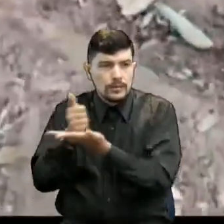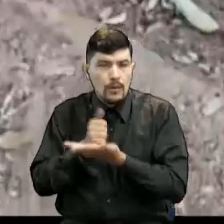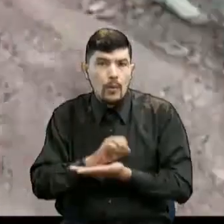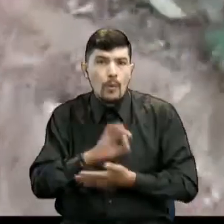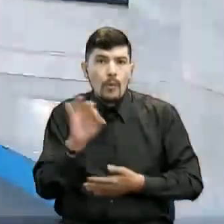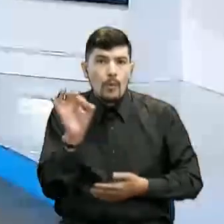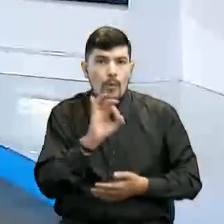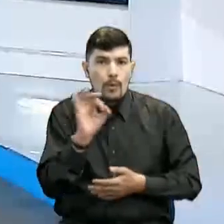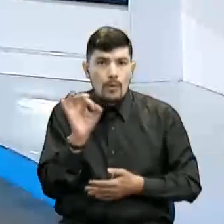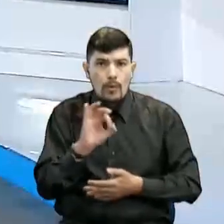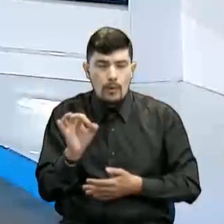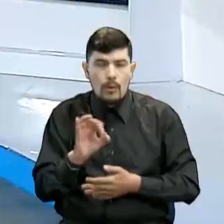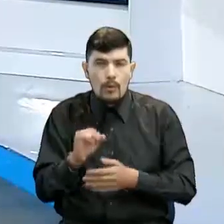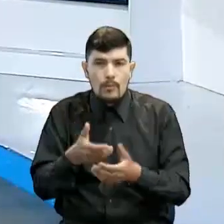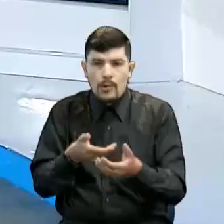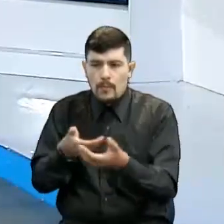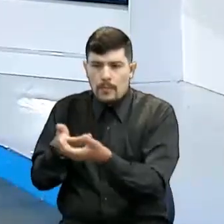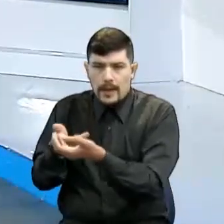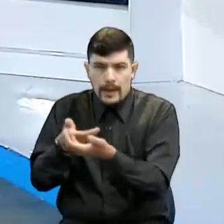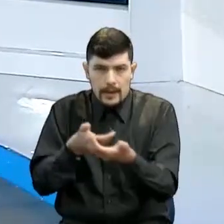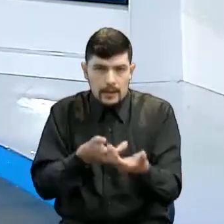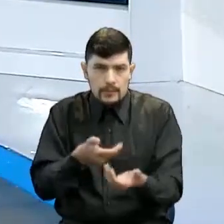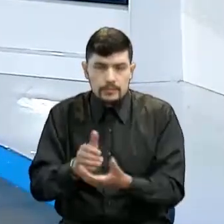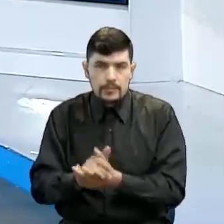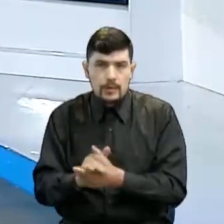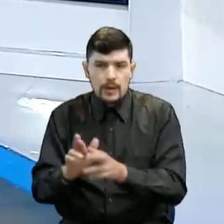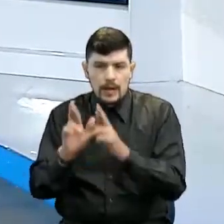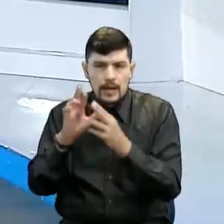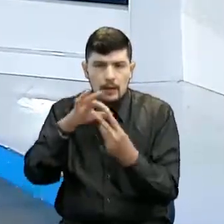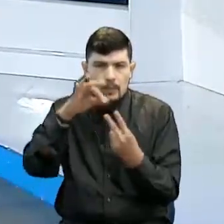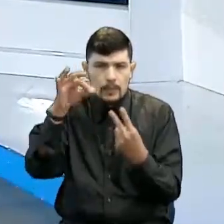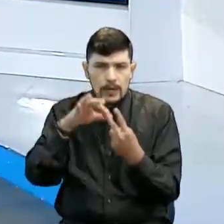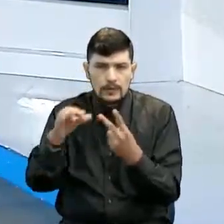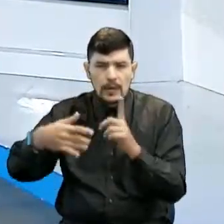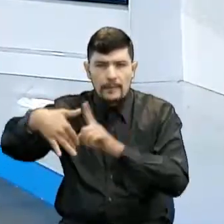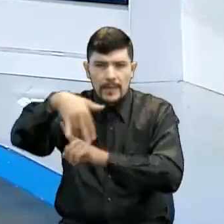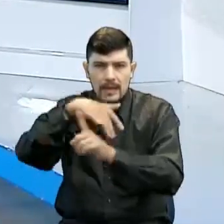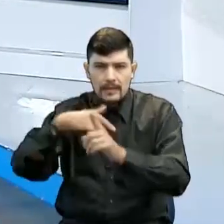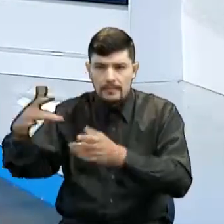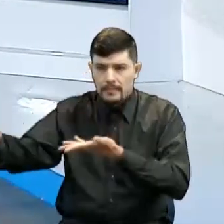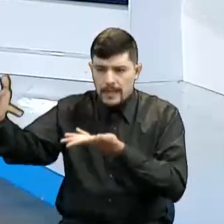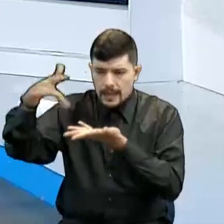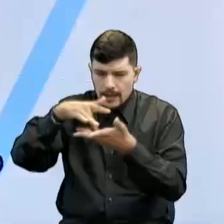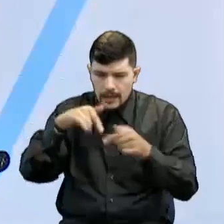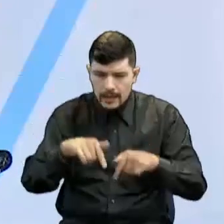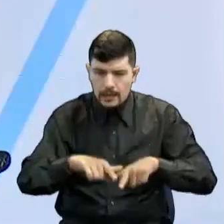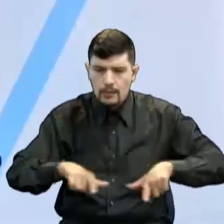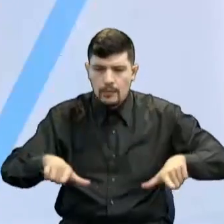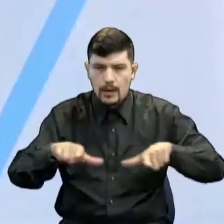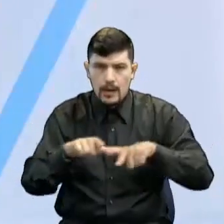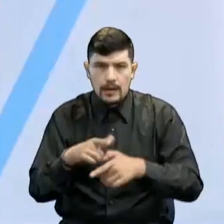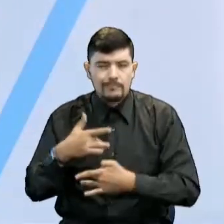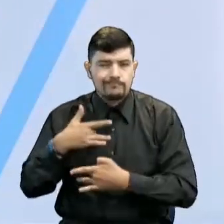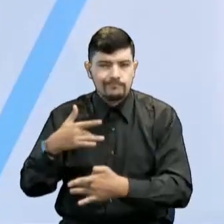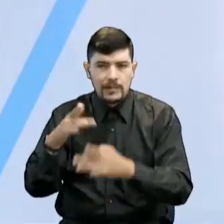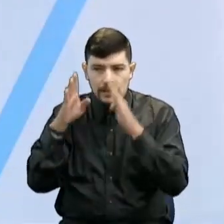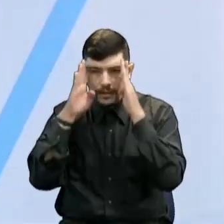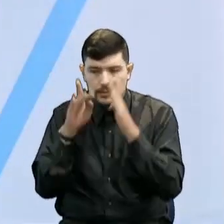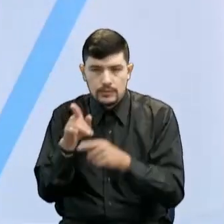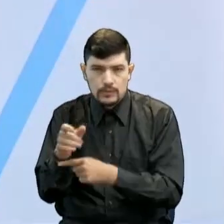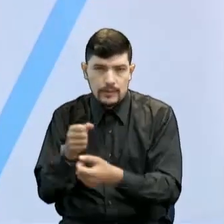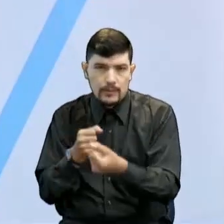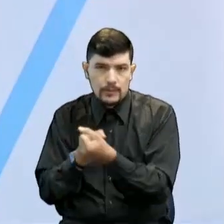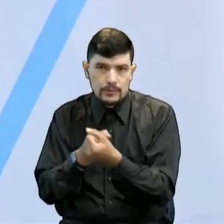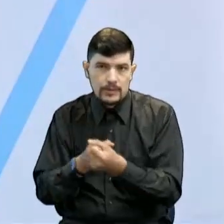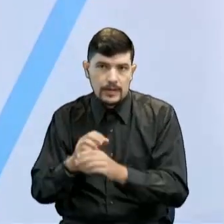bomberos, por medio de ellos, a ver si la corporación viene y nos colabora. Esperamos atenta respuesta por parte de